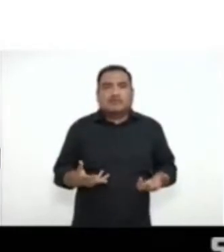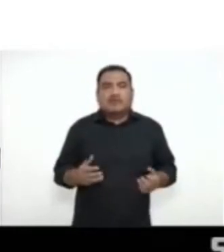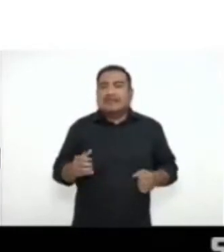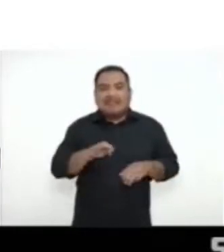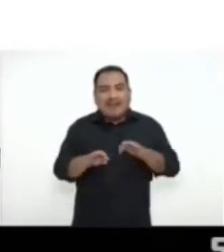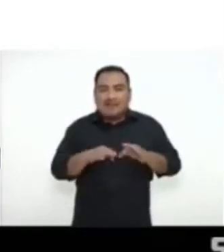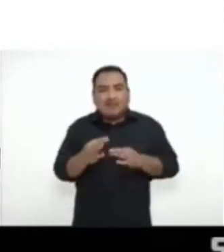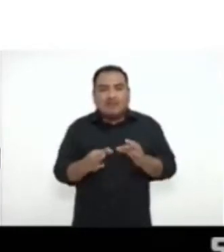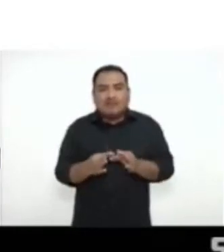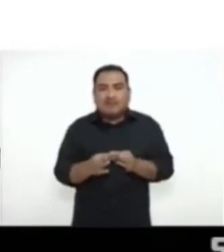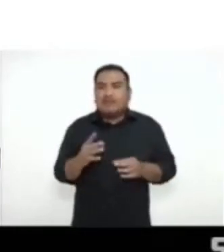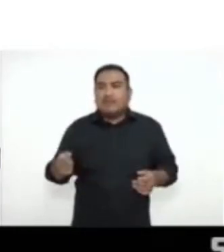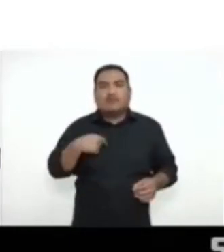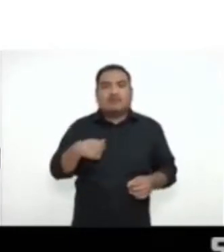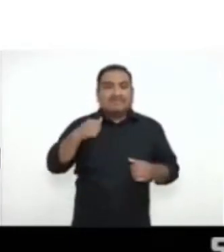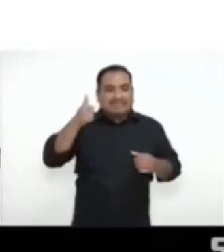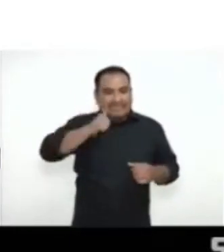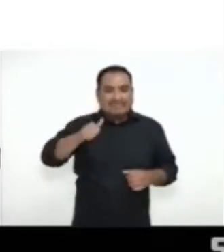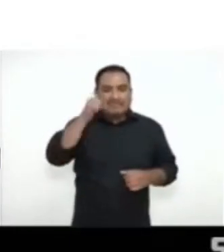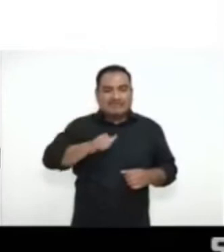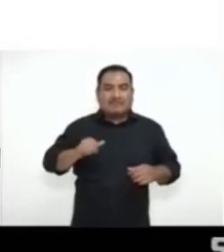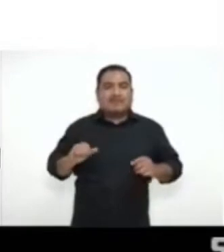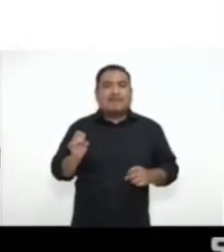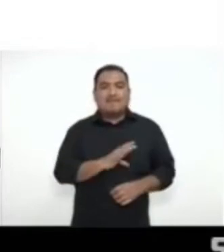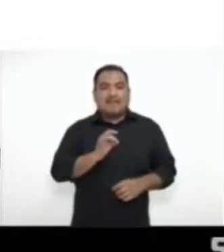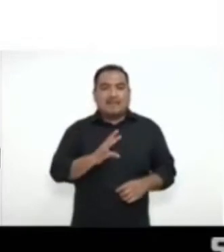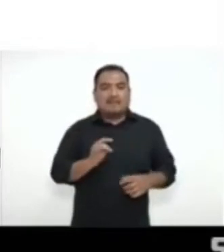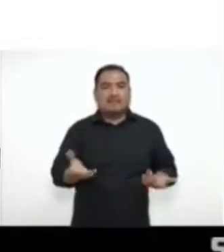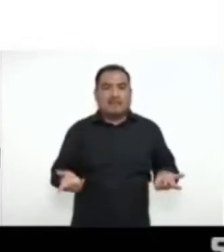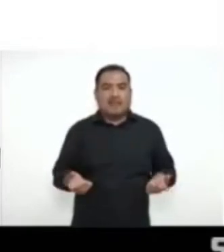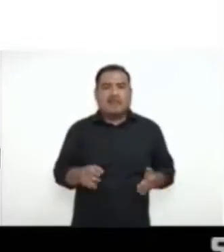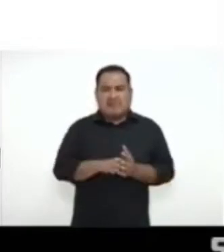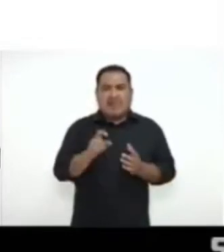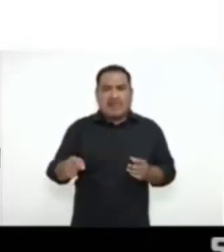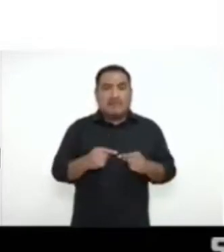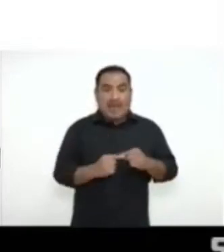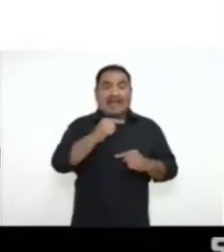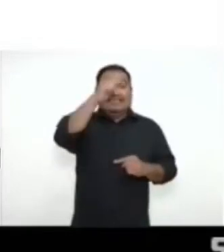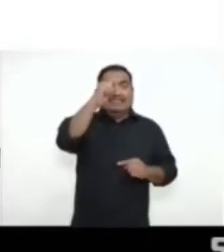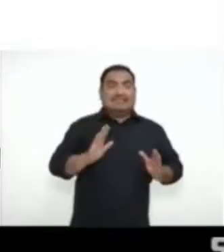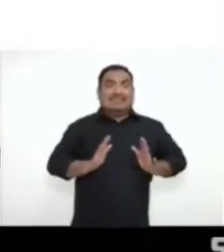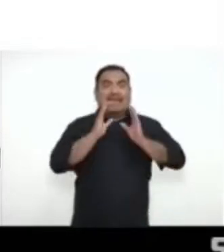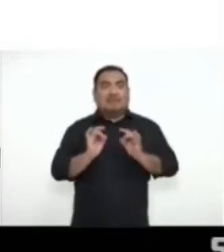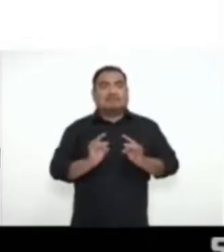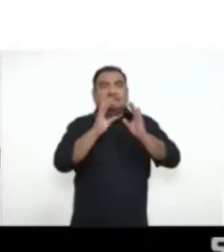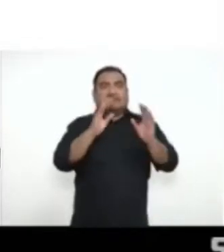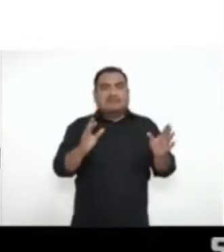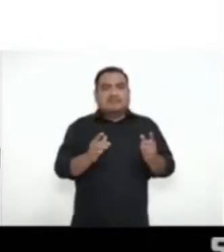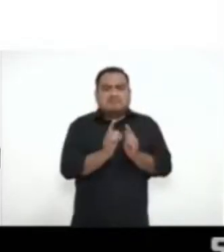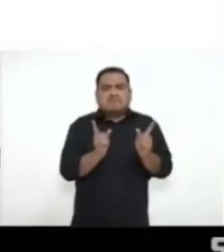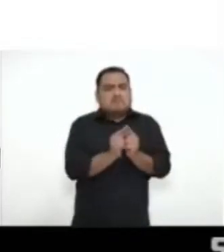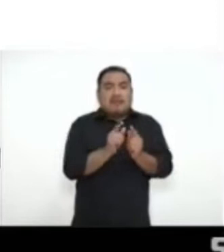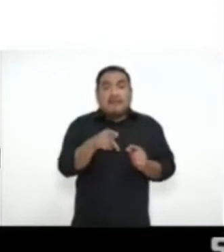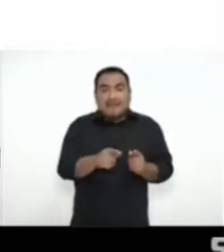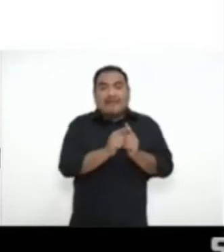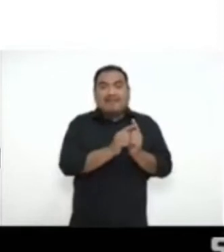y estoy en miedo todo el tiempo. La intensidad a lo mejor es corta, pero la duración es mucha, porque todo el día estuve